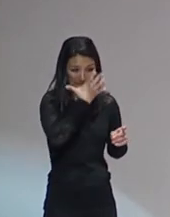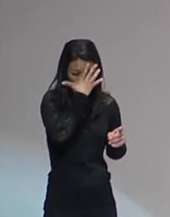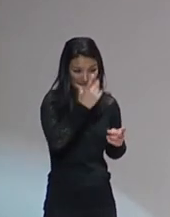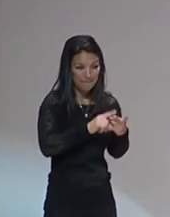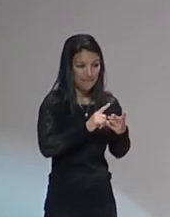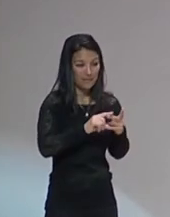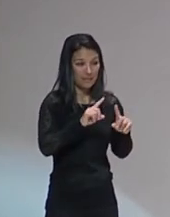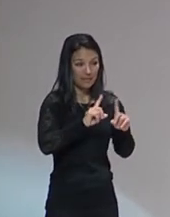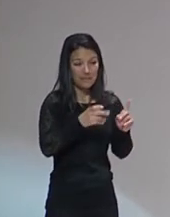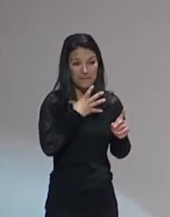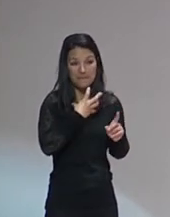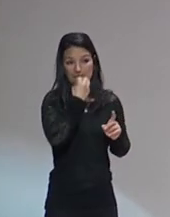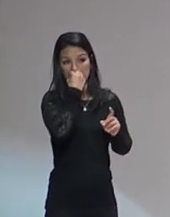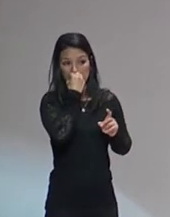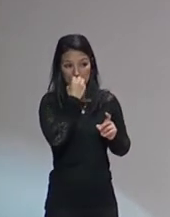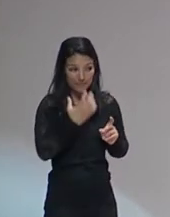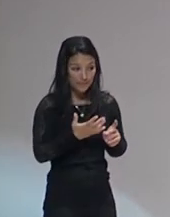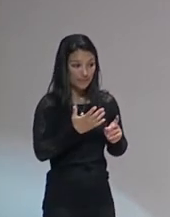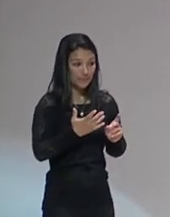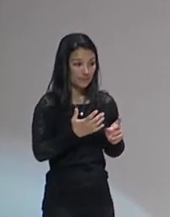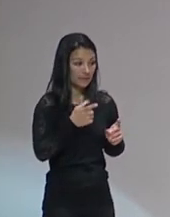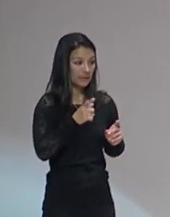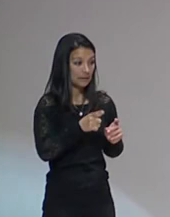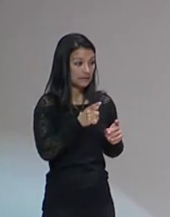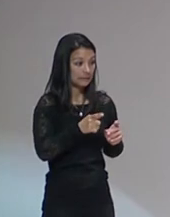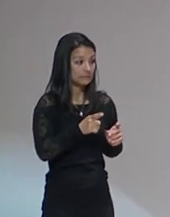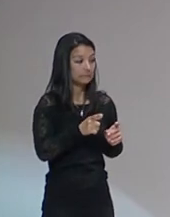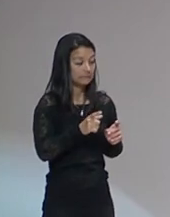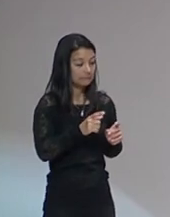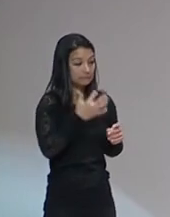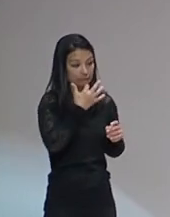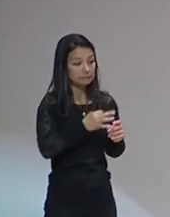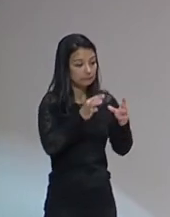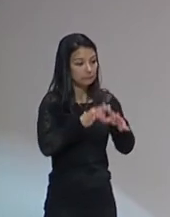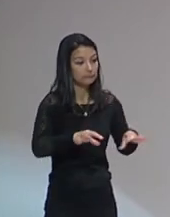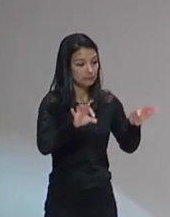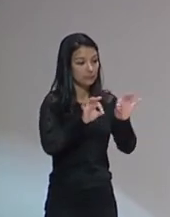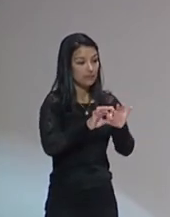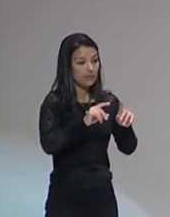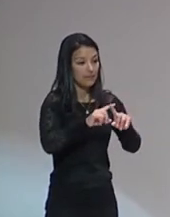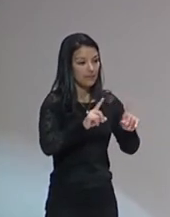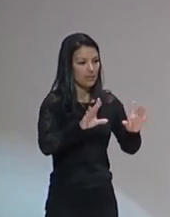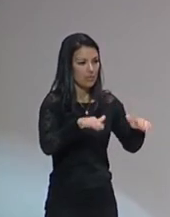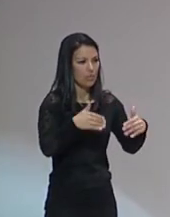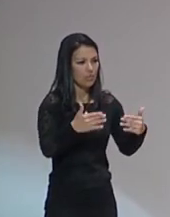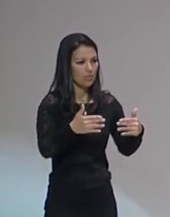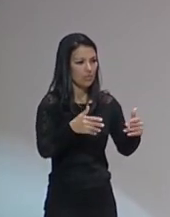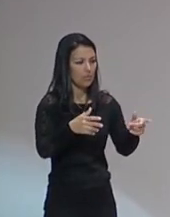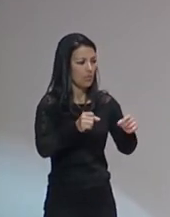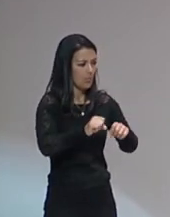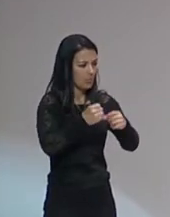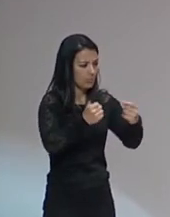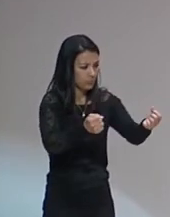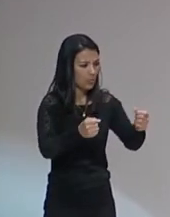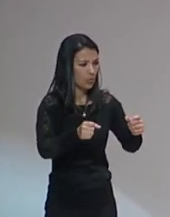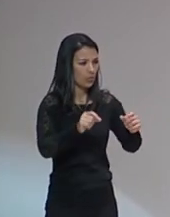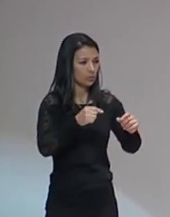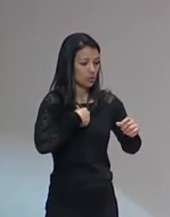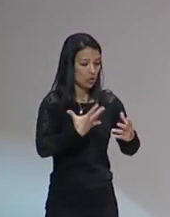del silencio, es algo fundamental y no se rompe porque yo quiero